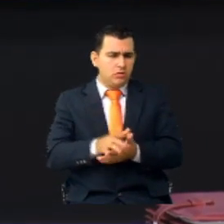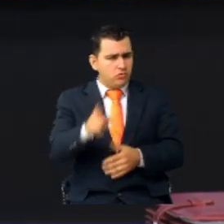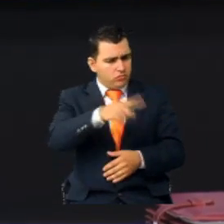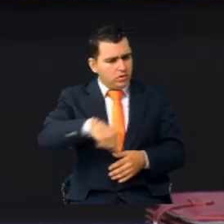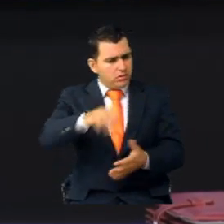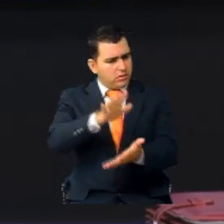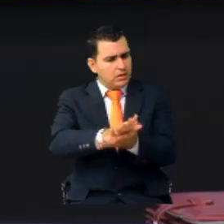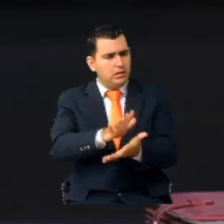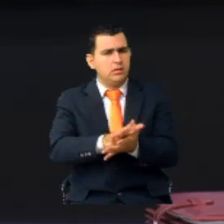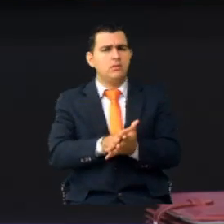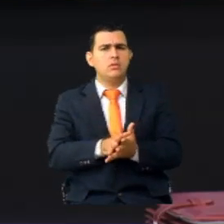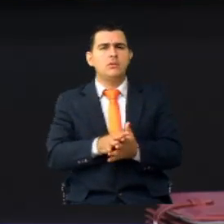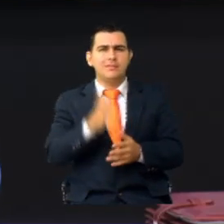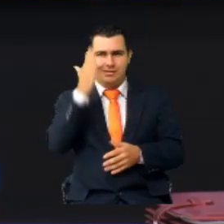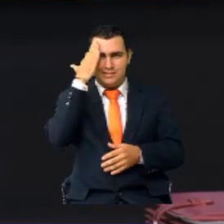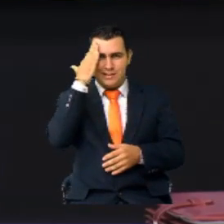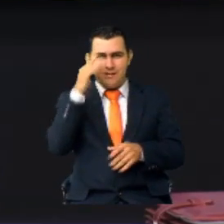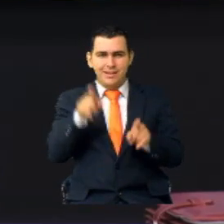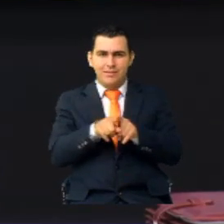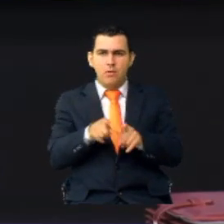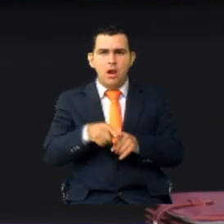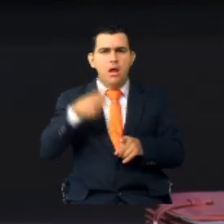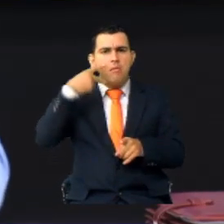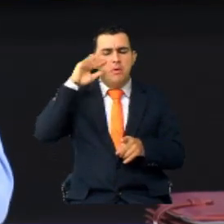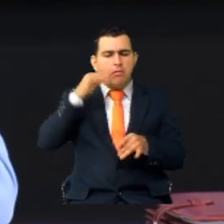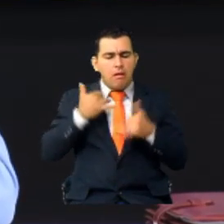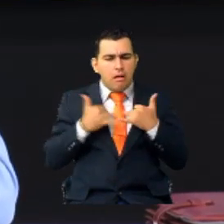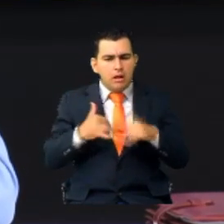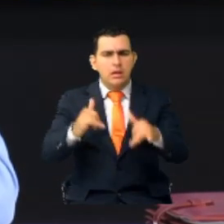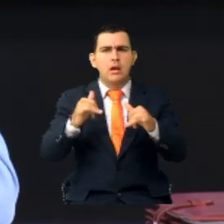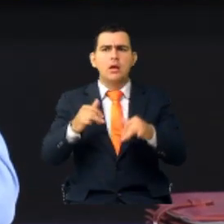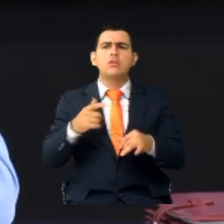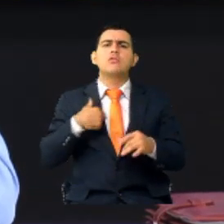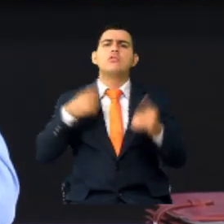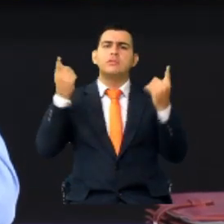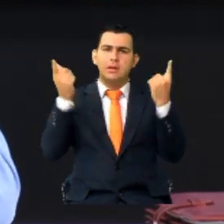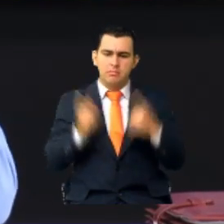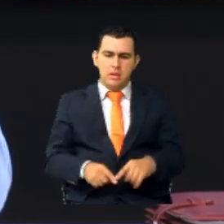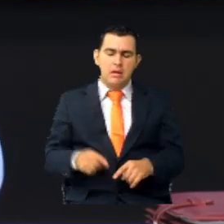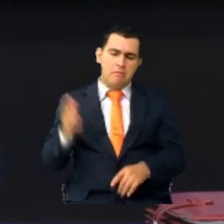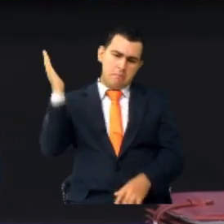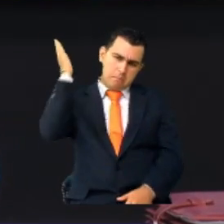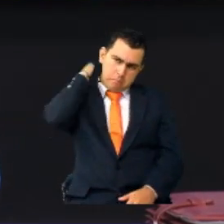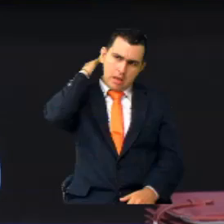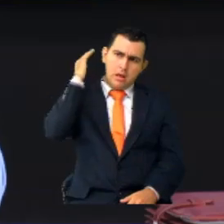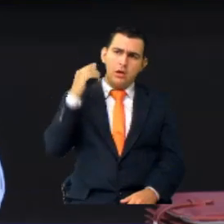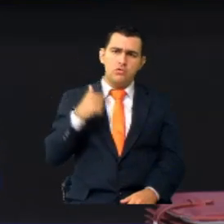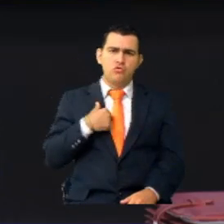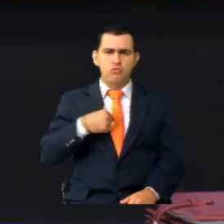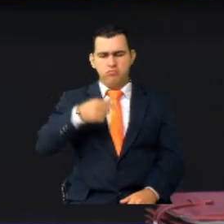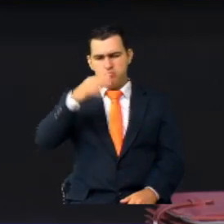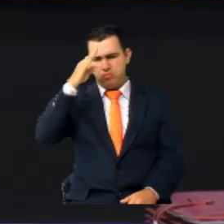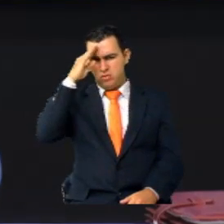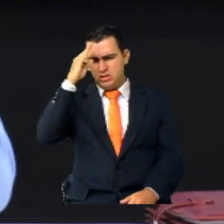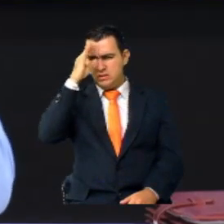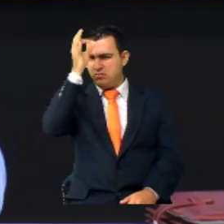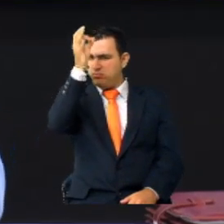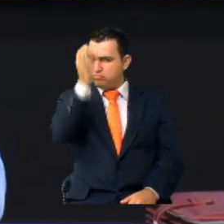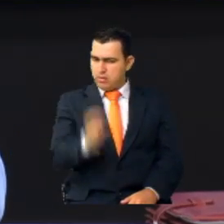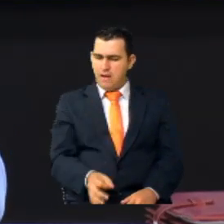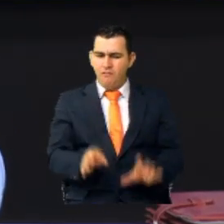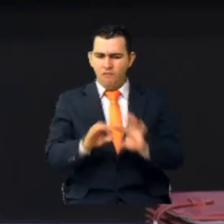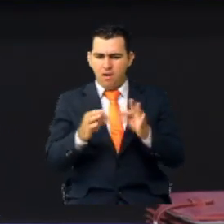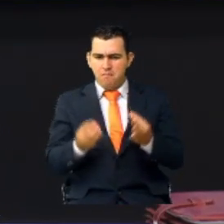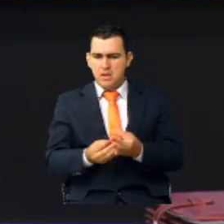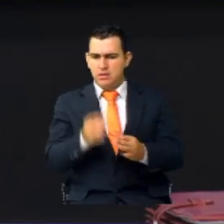doctor Pedro, cómo lo han engañado, cómo lo han traicionado. Yo he sido un hombre leal en la policía, un hombre de un solo hogar, de una buena